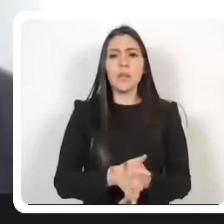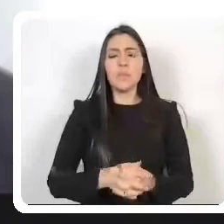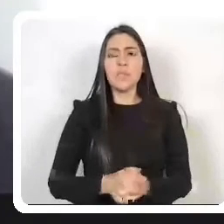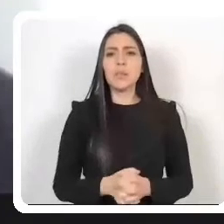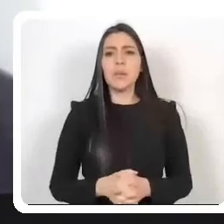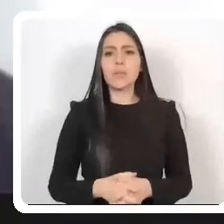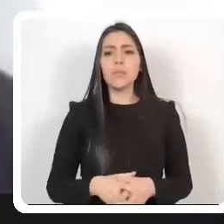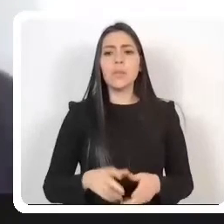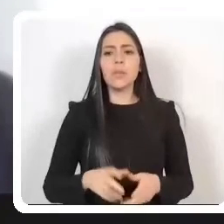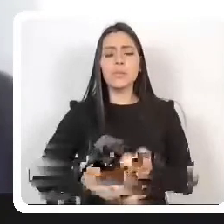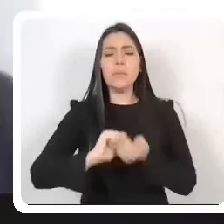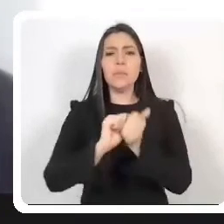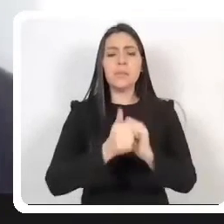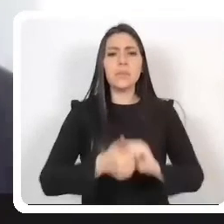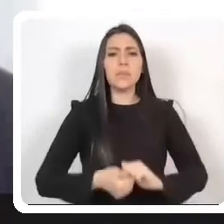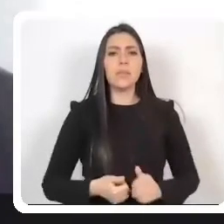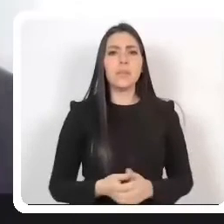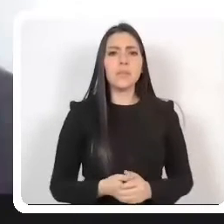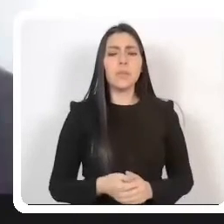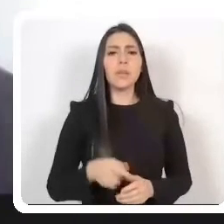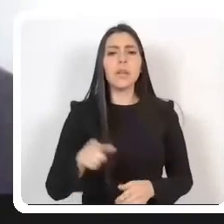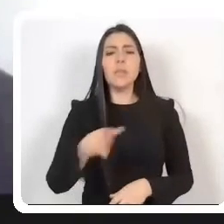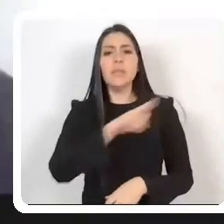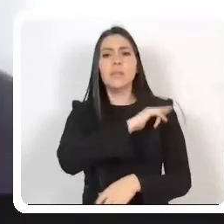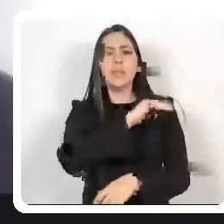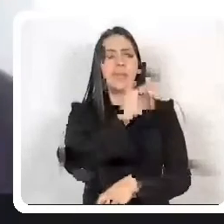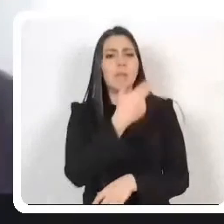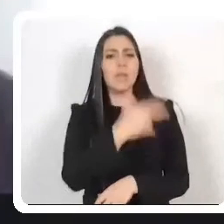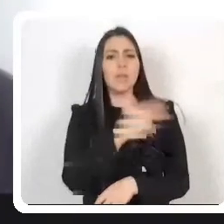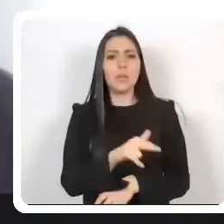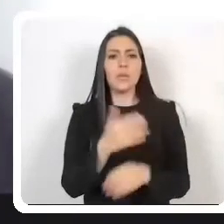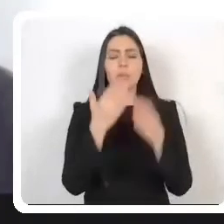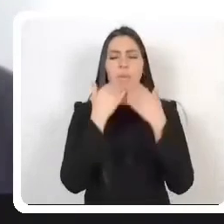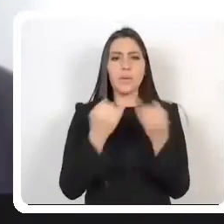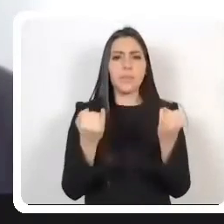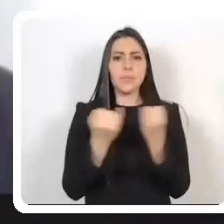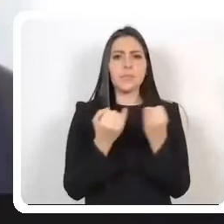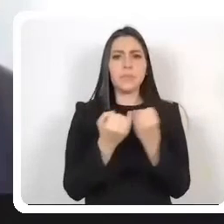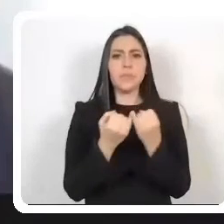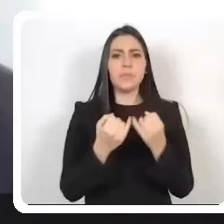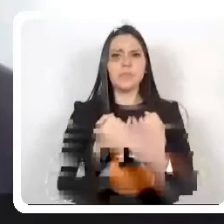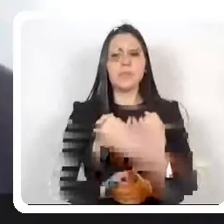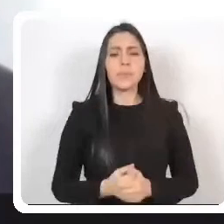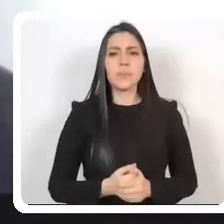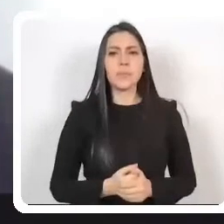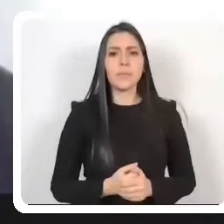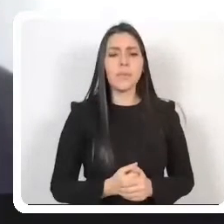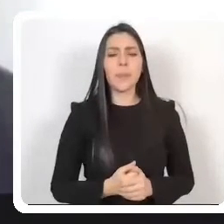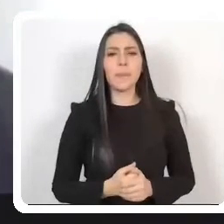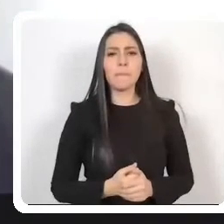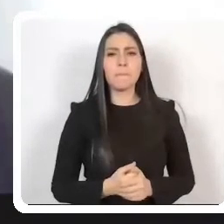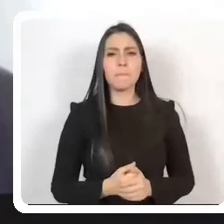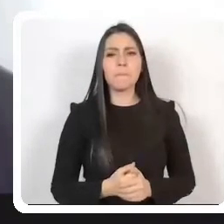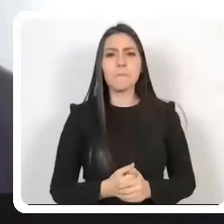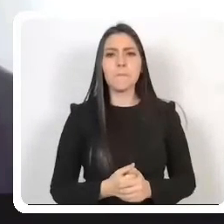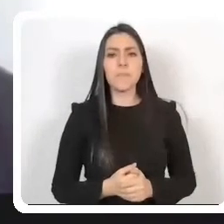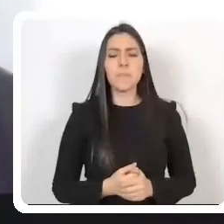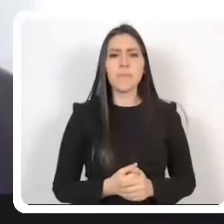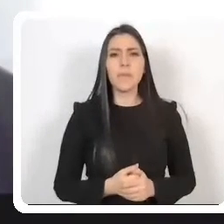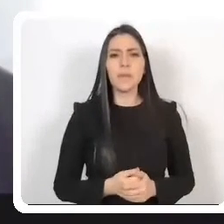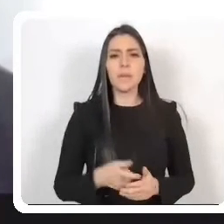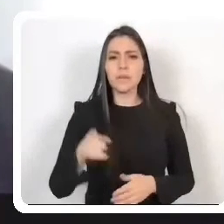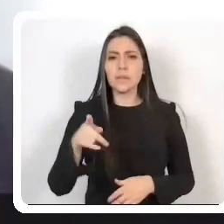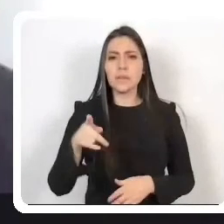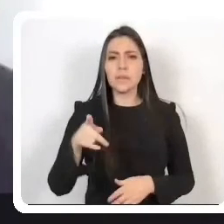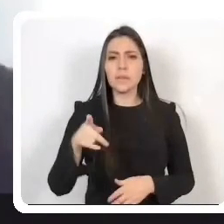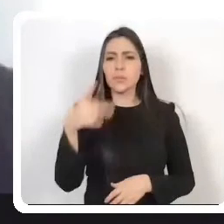convicciones del pueblo, héroes sin igual. La profunda huella histórica que dejó